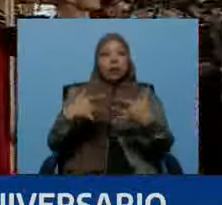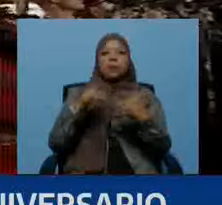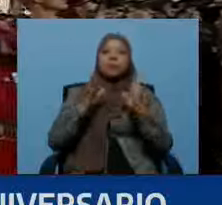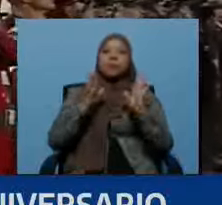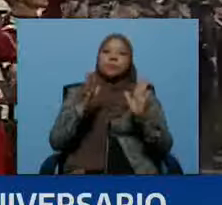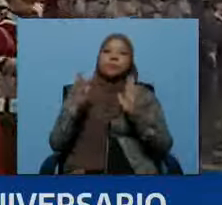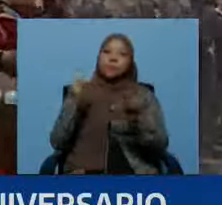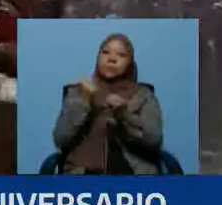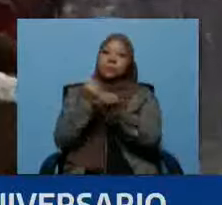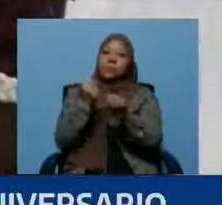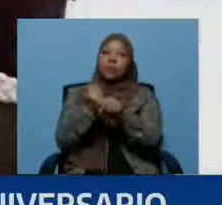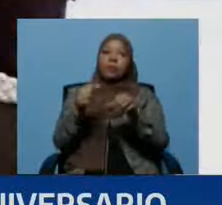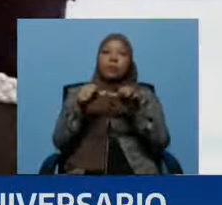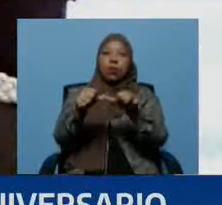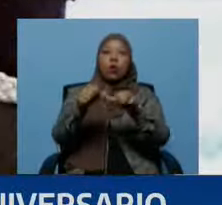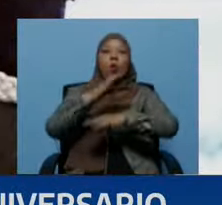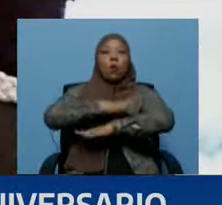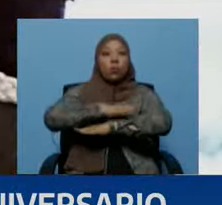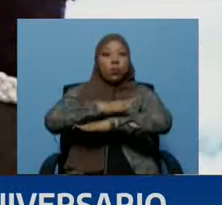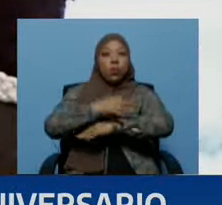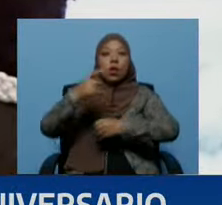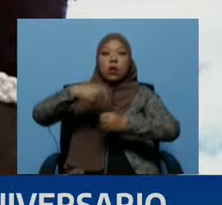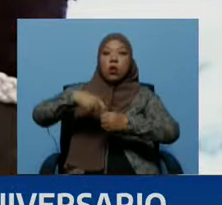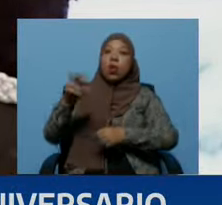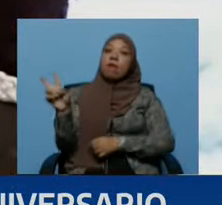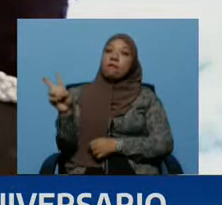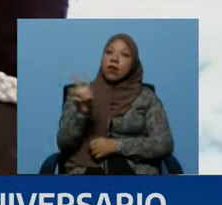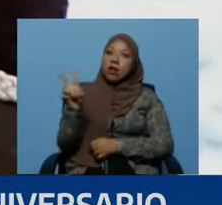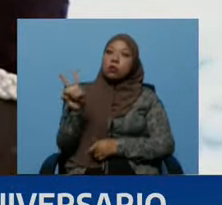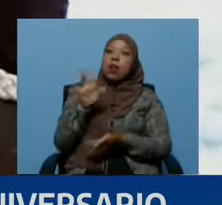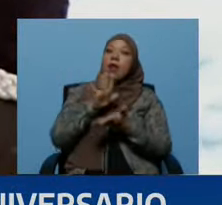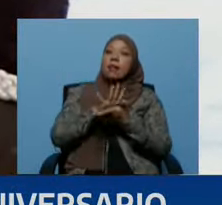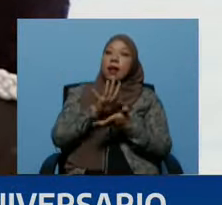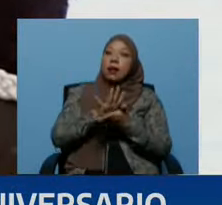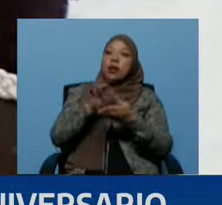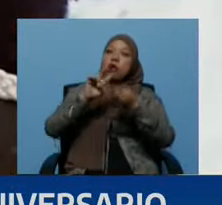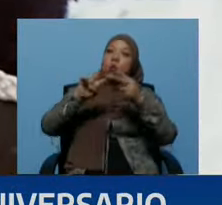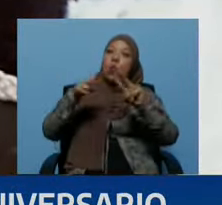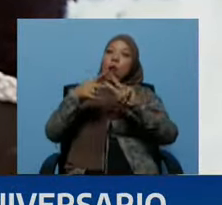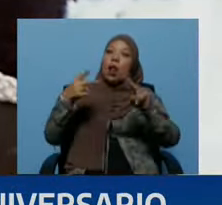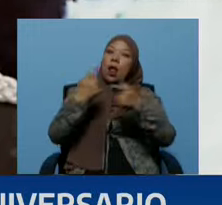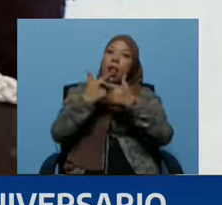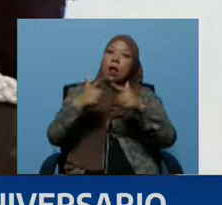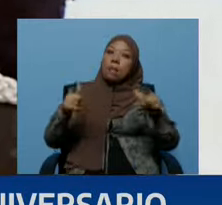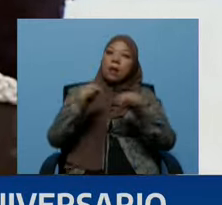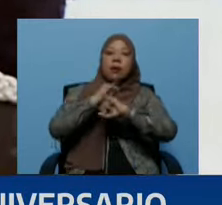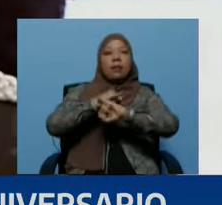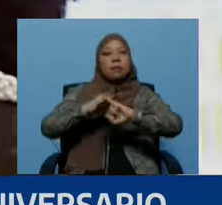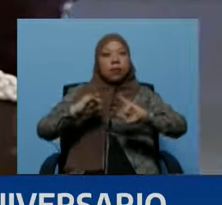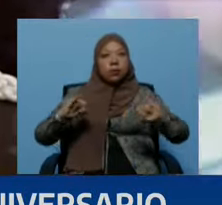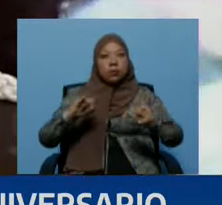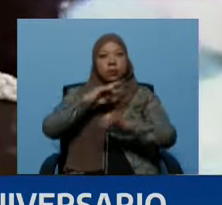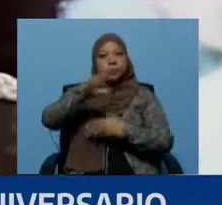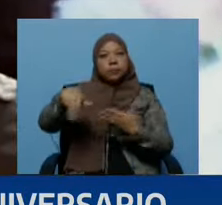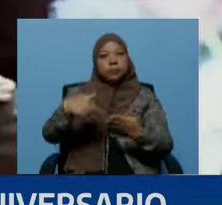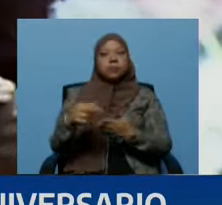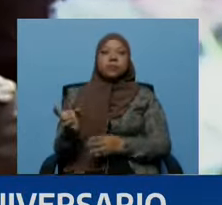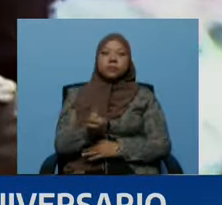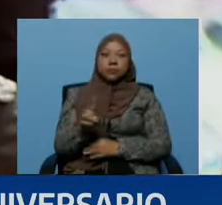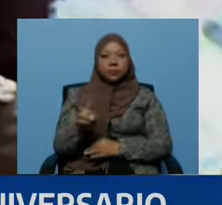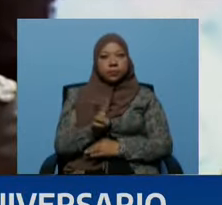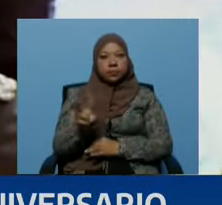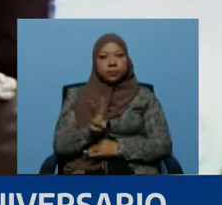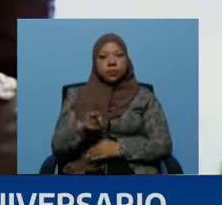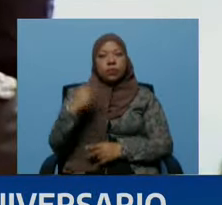el mantenimiento del orden interno del país, la soberanía, la independencia nacional,